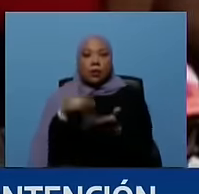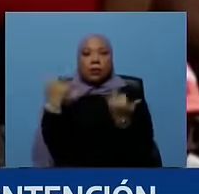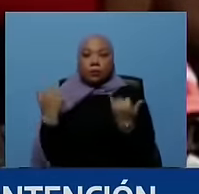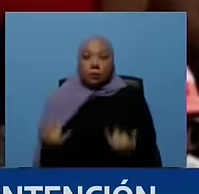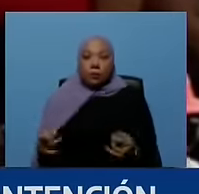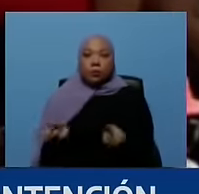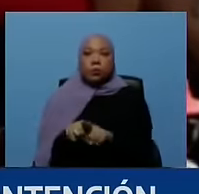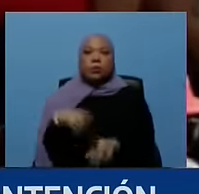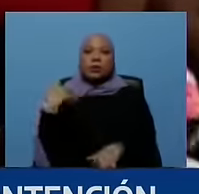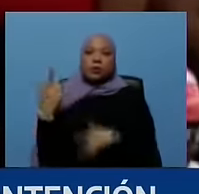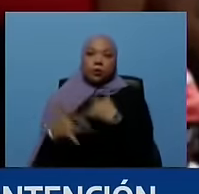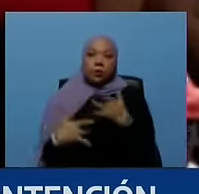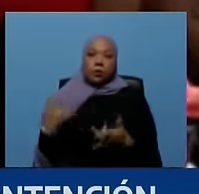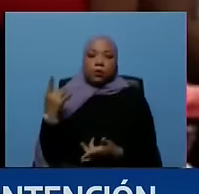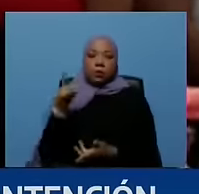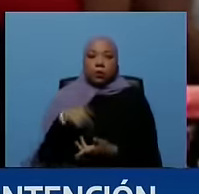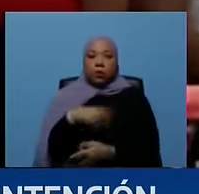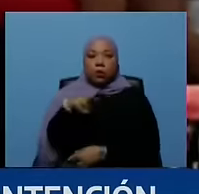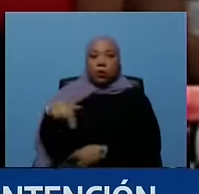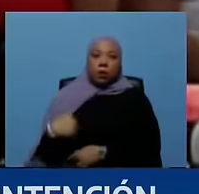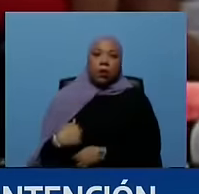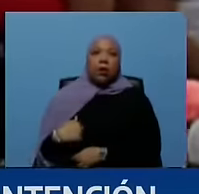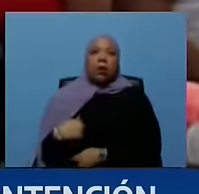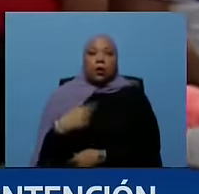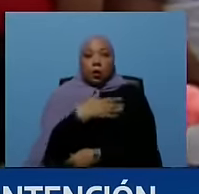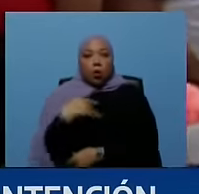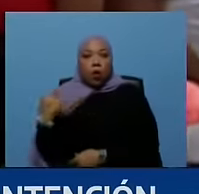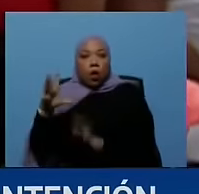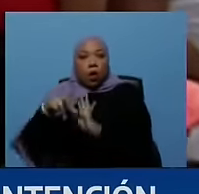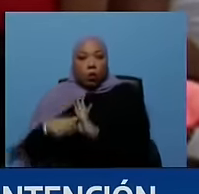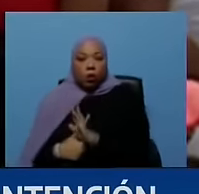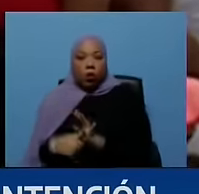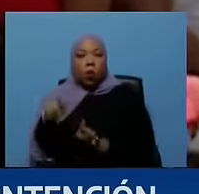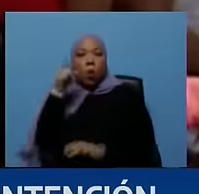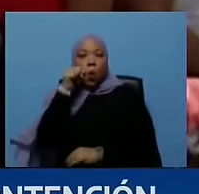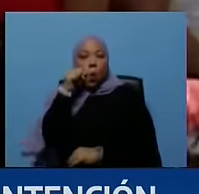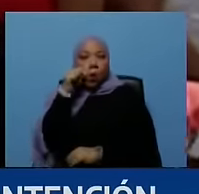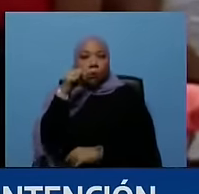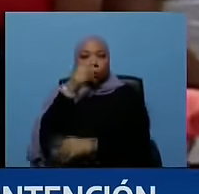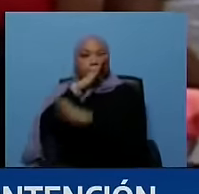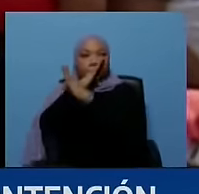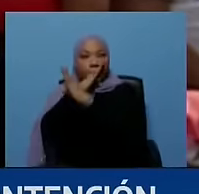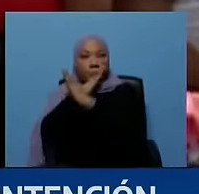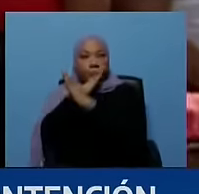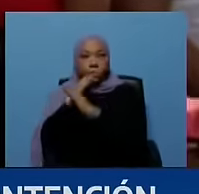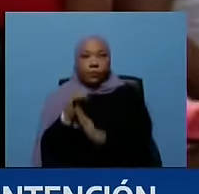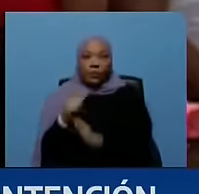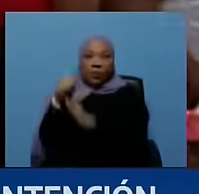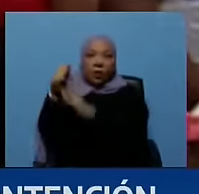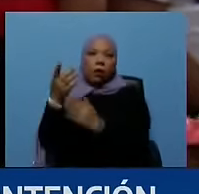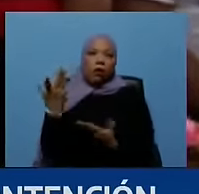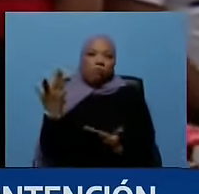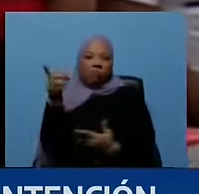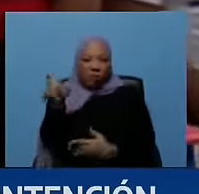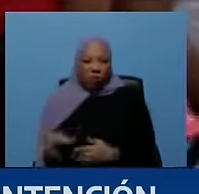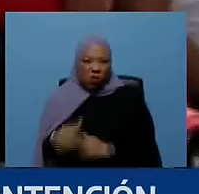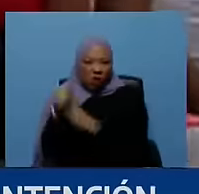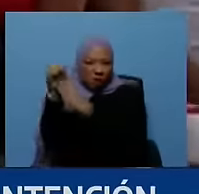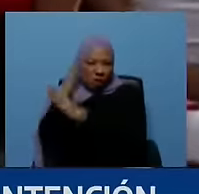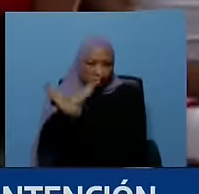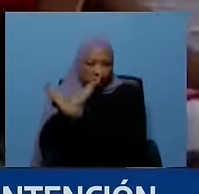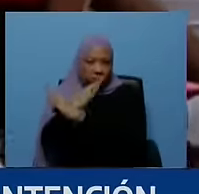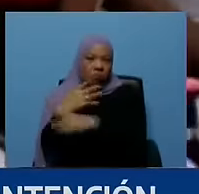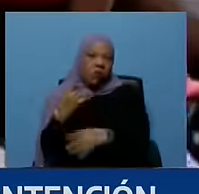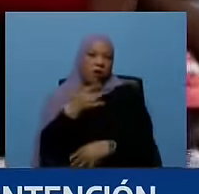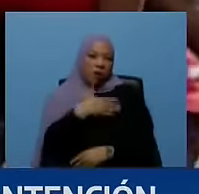participativa y protagónica. Eso es lo que nos quieren robar, Elon Musk. ¿Por qué Elon Musk